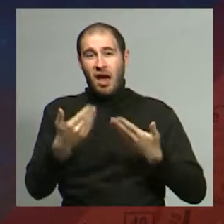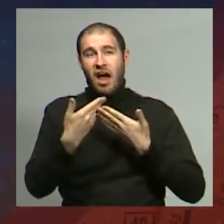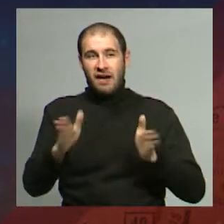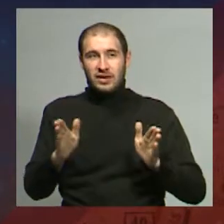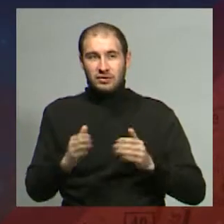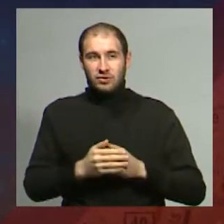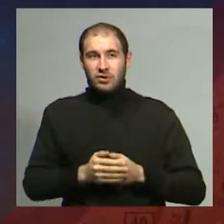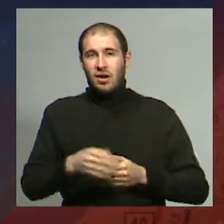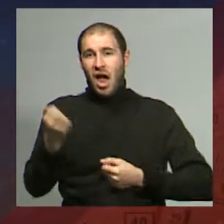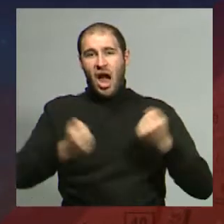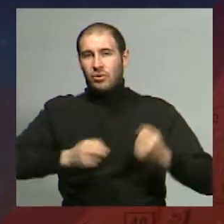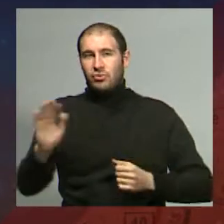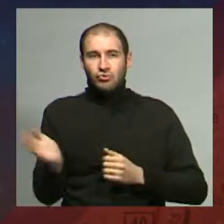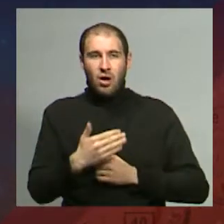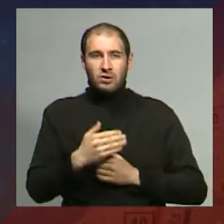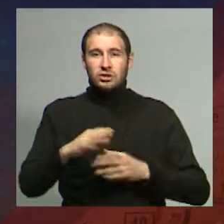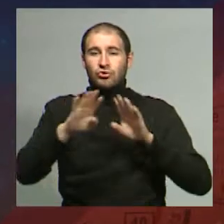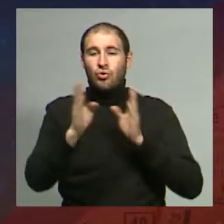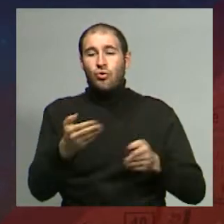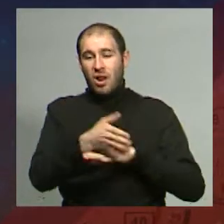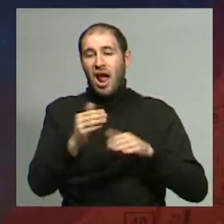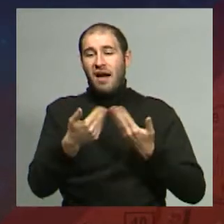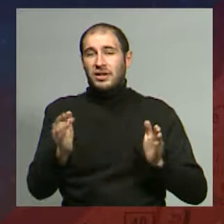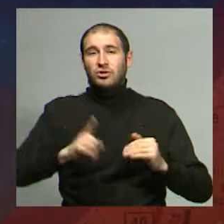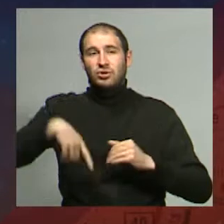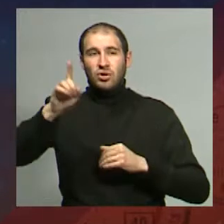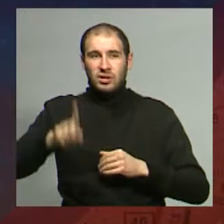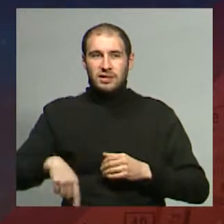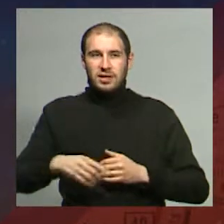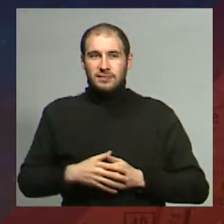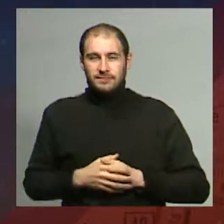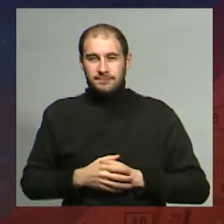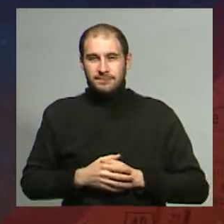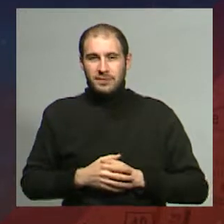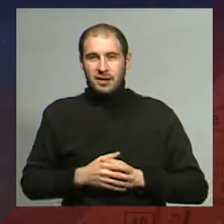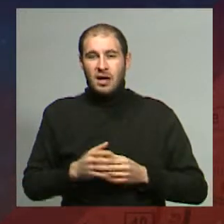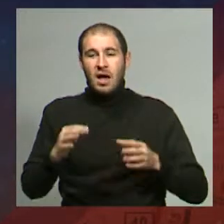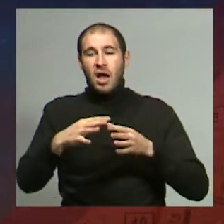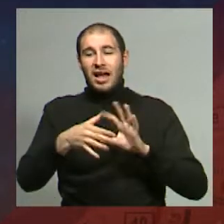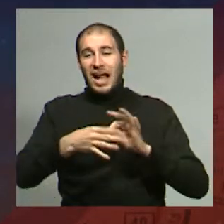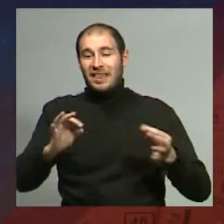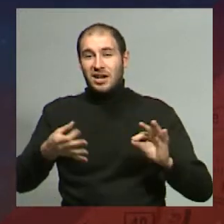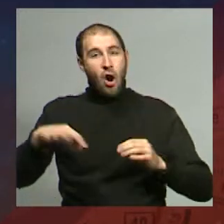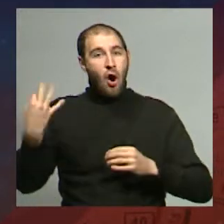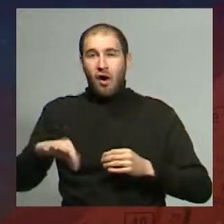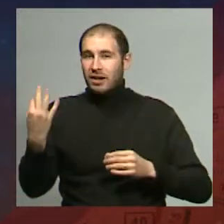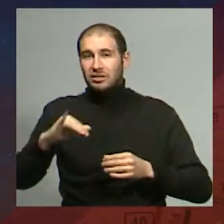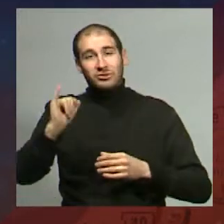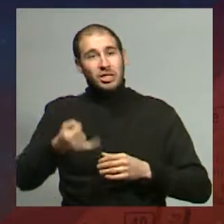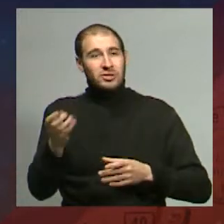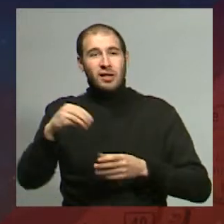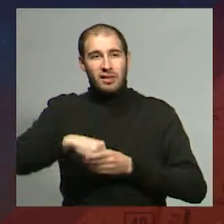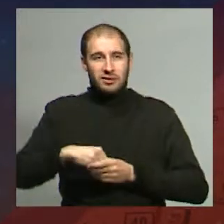Habilitado para todo tipo de vehículos, el túnel se encuentra abierto las 24 horas y la aportación de cadenas es